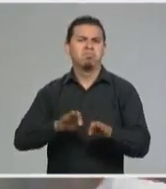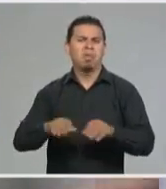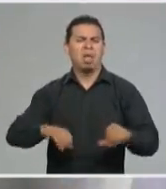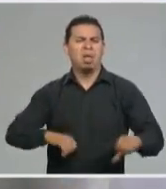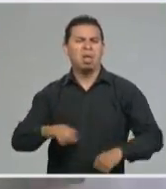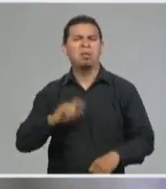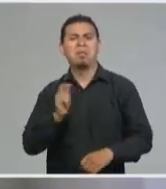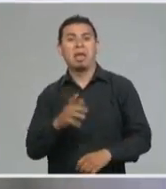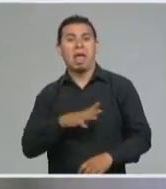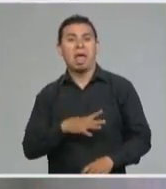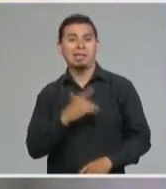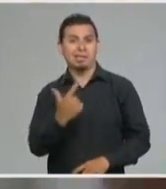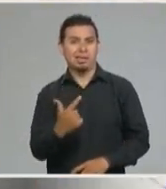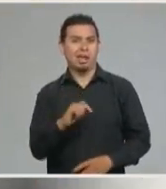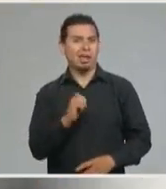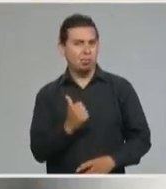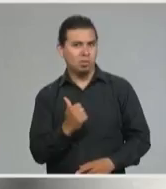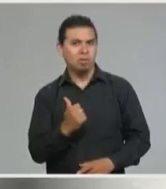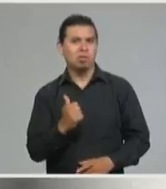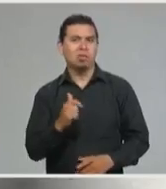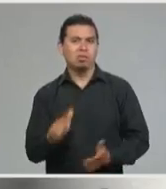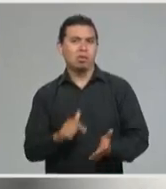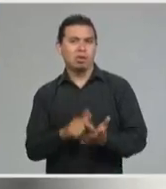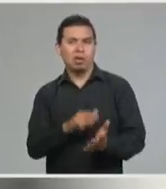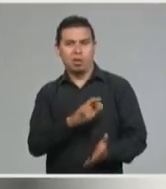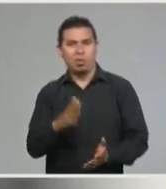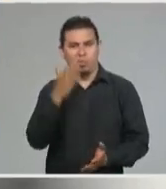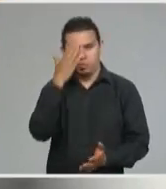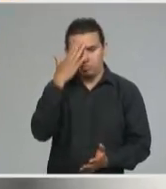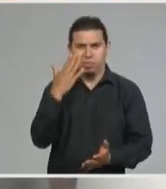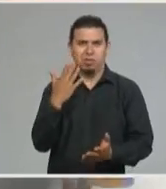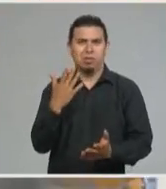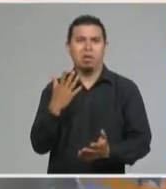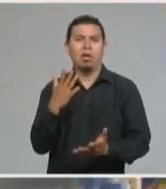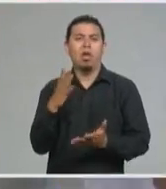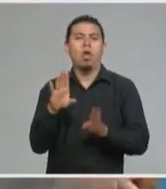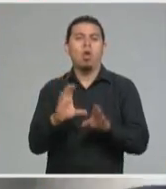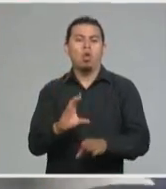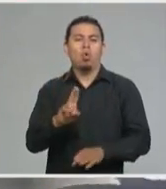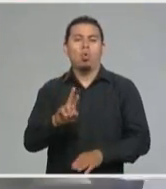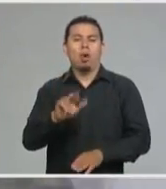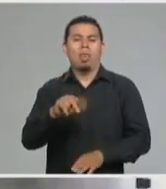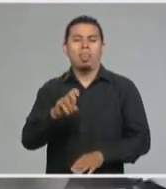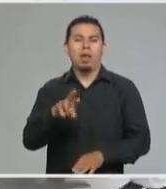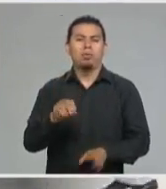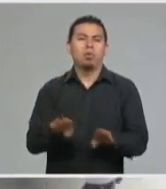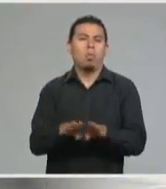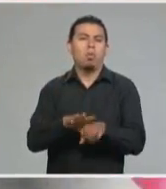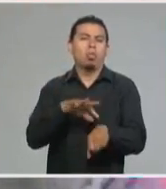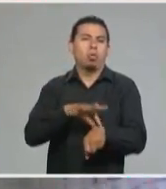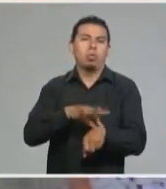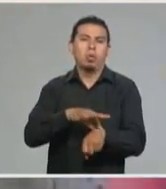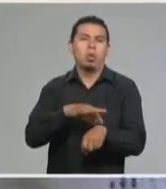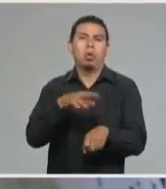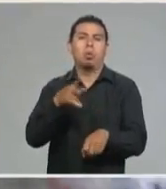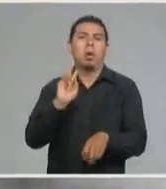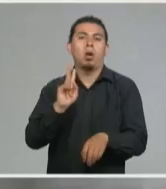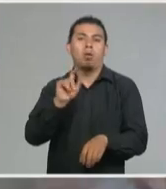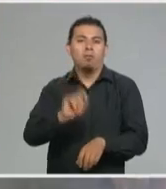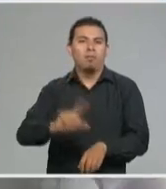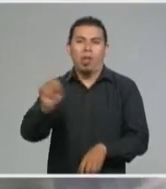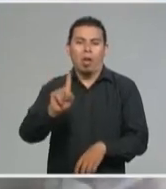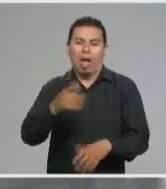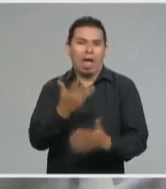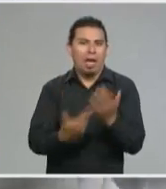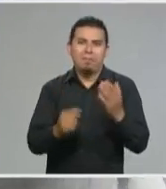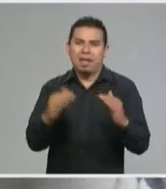están el 7 de agosto, se encuentra, por ejemplo, el reconocimiento a los curanderos tradicionales de sus comunidades y la firma de un convenio